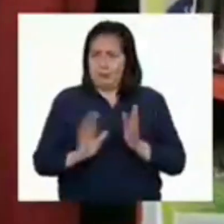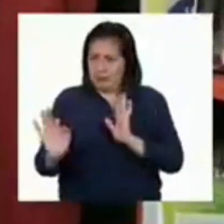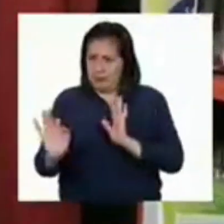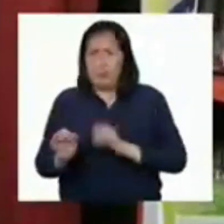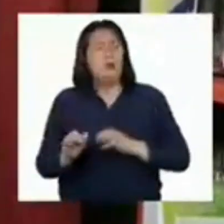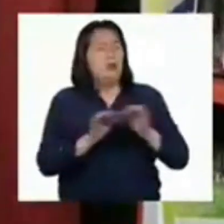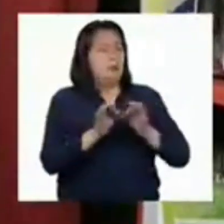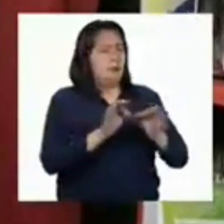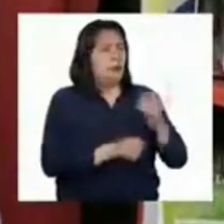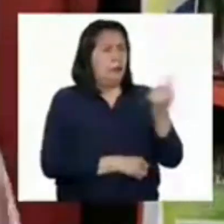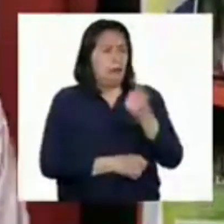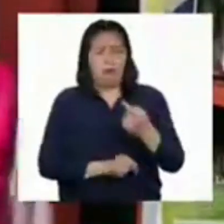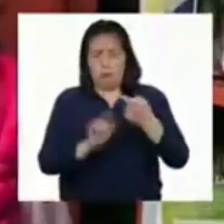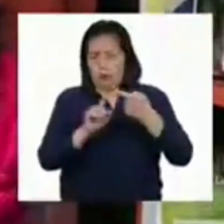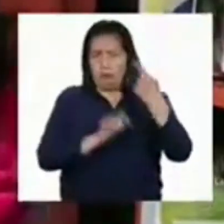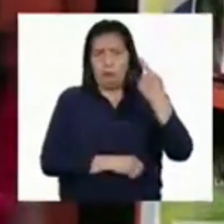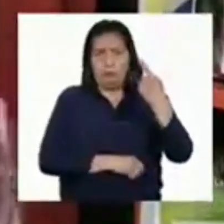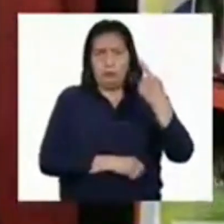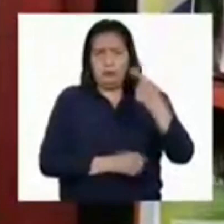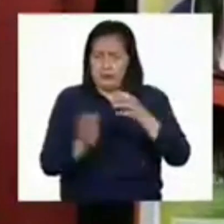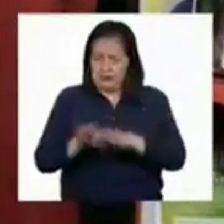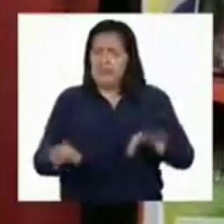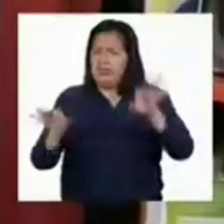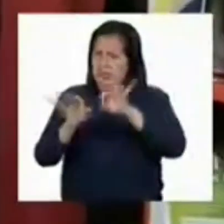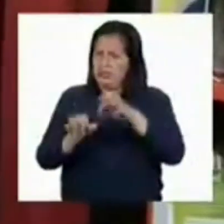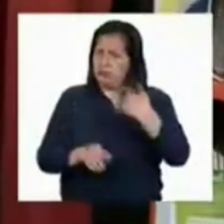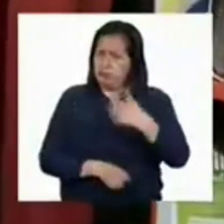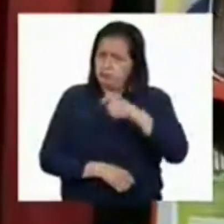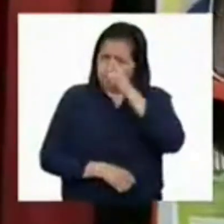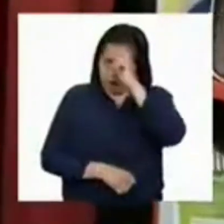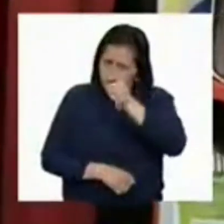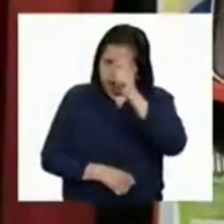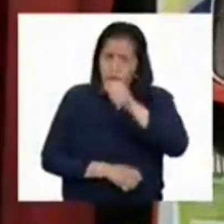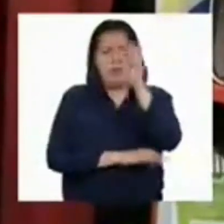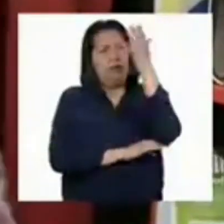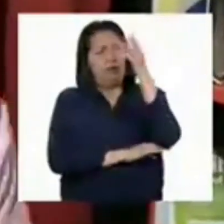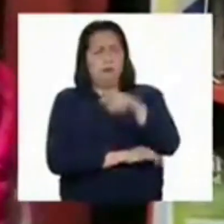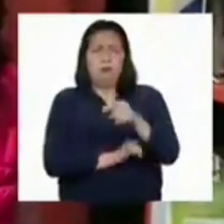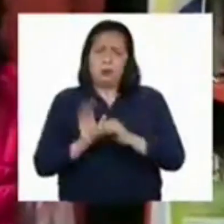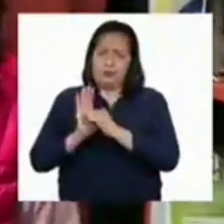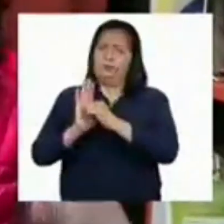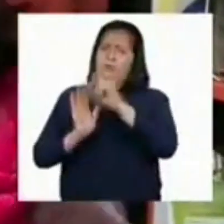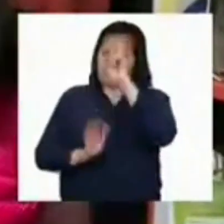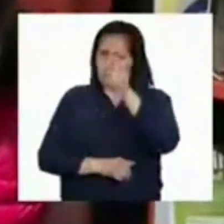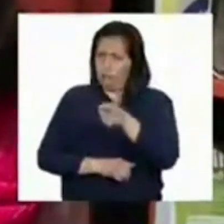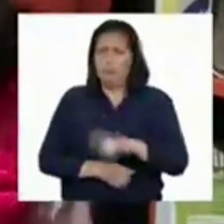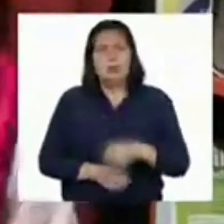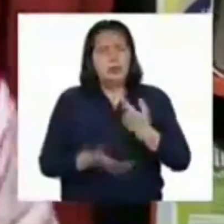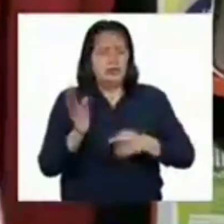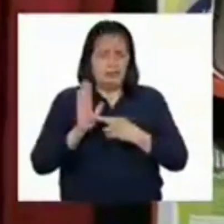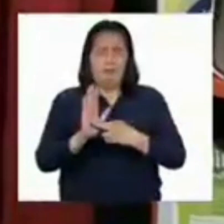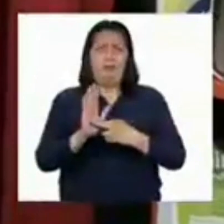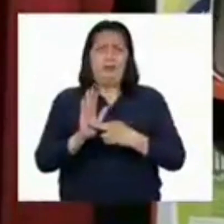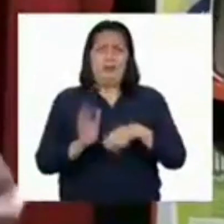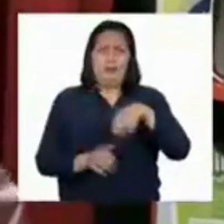cada actividad. Mi argumento 1 es importante rendir honor a la bandera peruana porque es un símbolo de nuestra patria. Nos representa